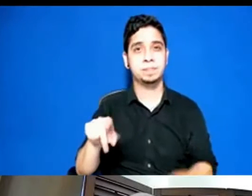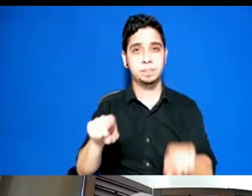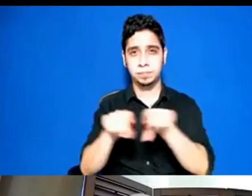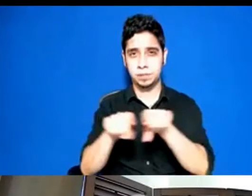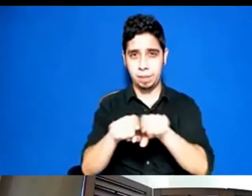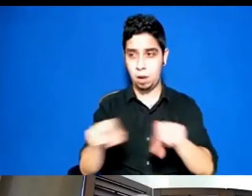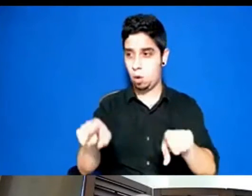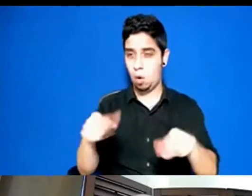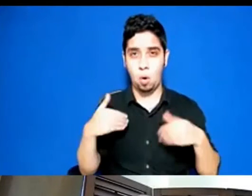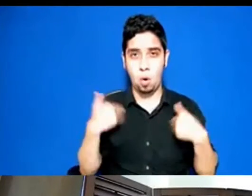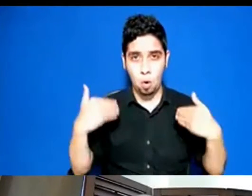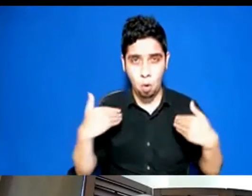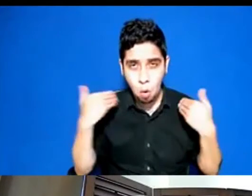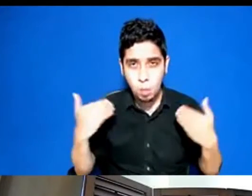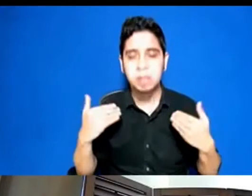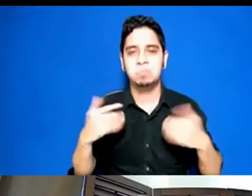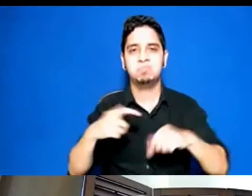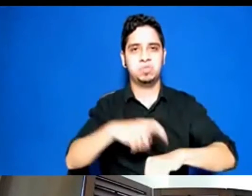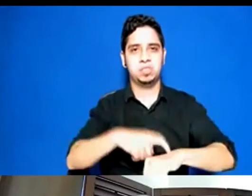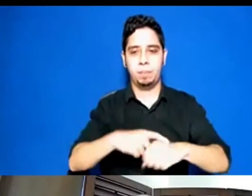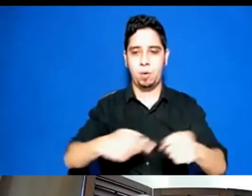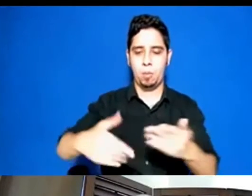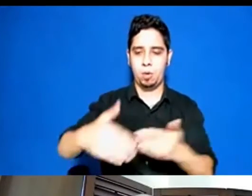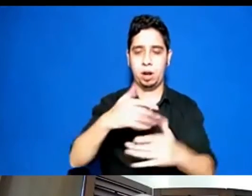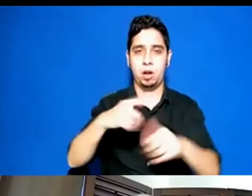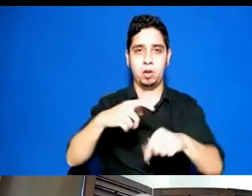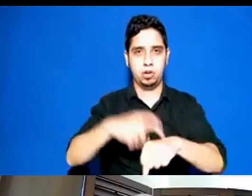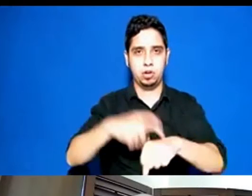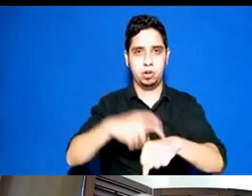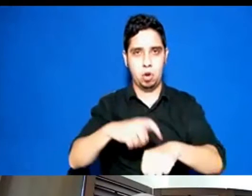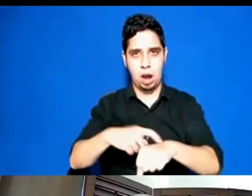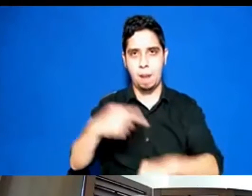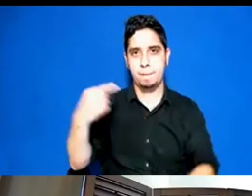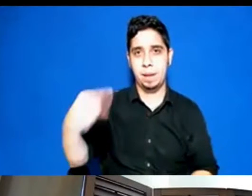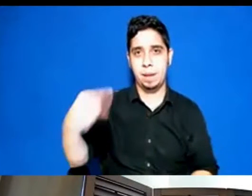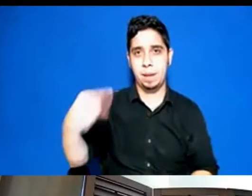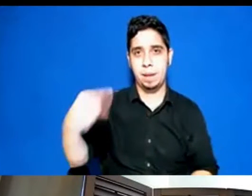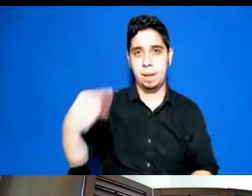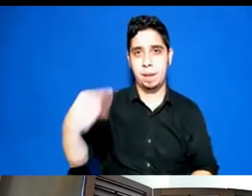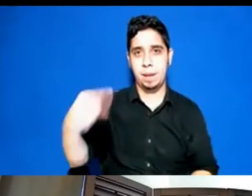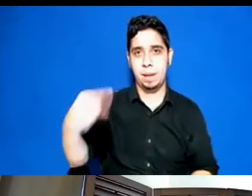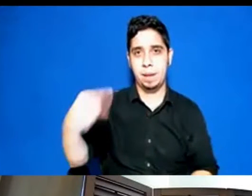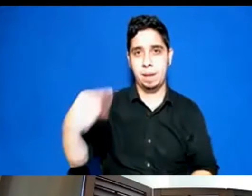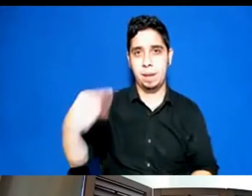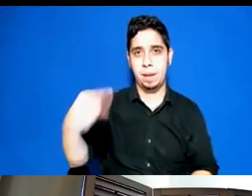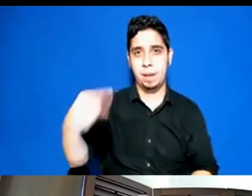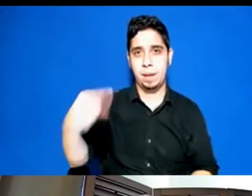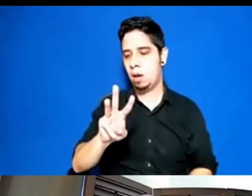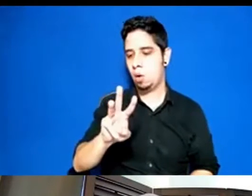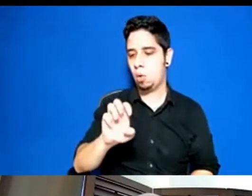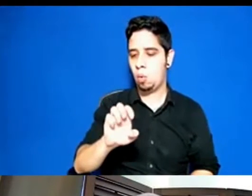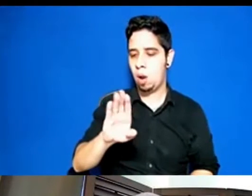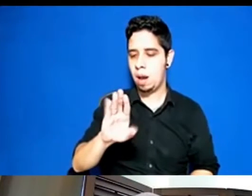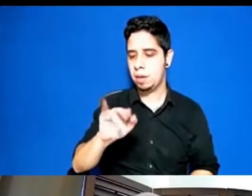verdes con nosotros en la playa, pues ahora lo están haciendo a través de los webinars. Hoy tuvimos uno porque hoy